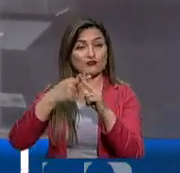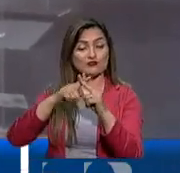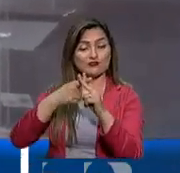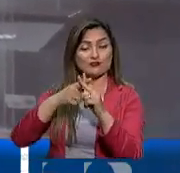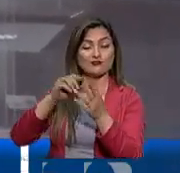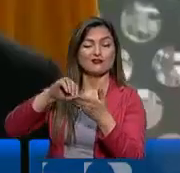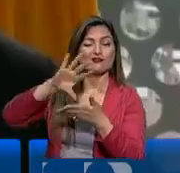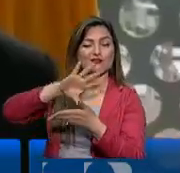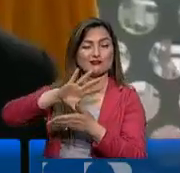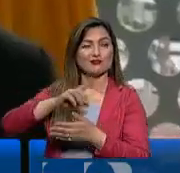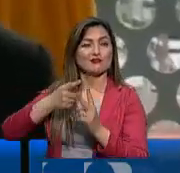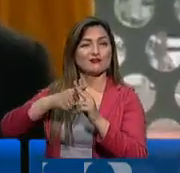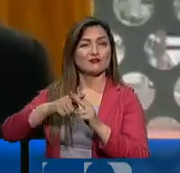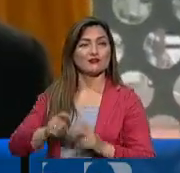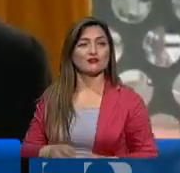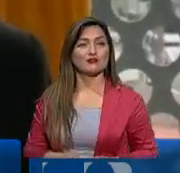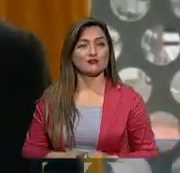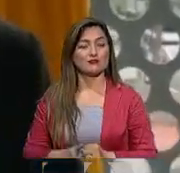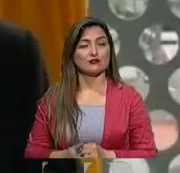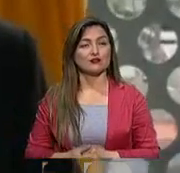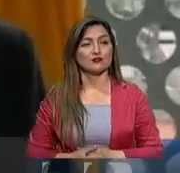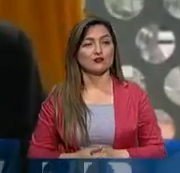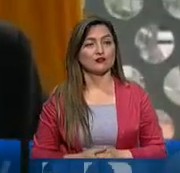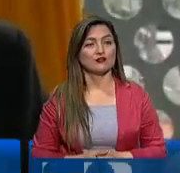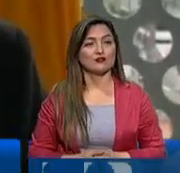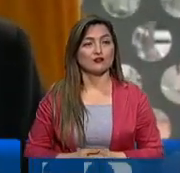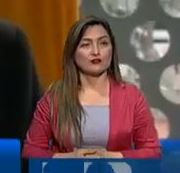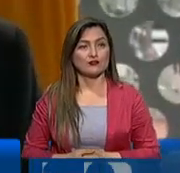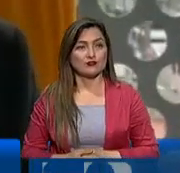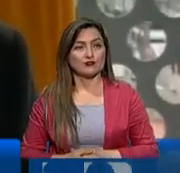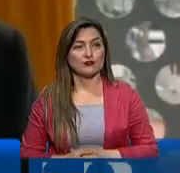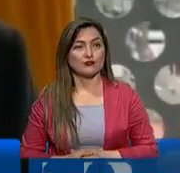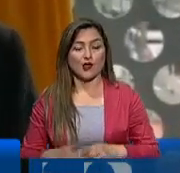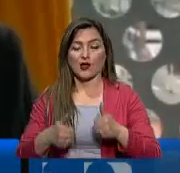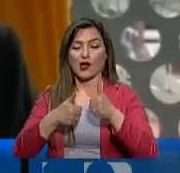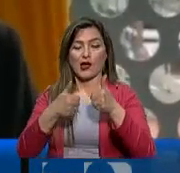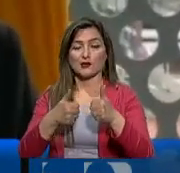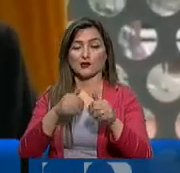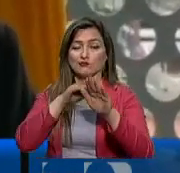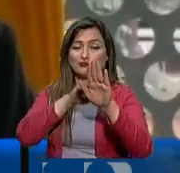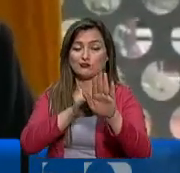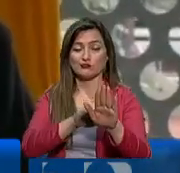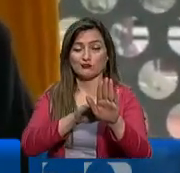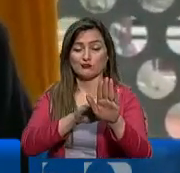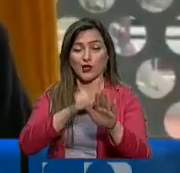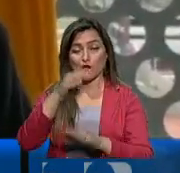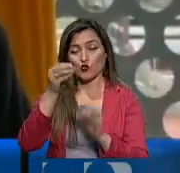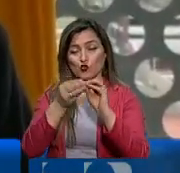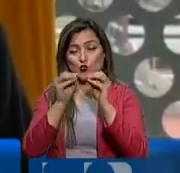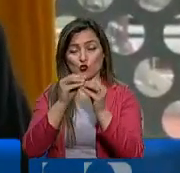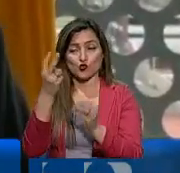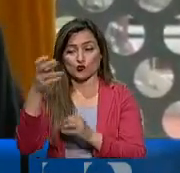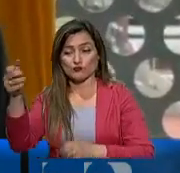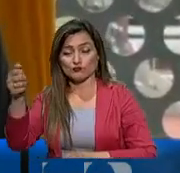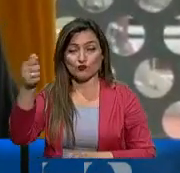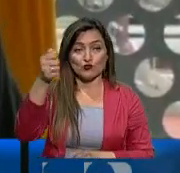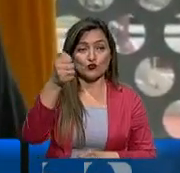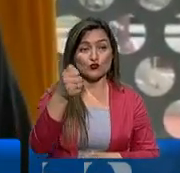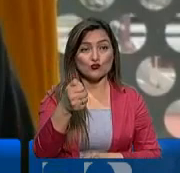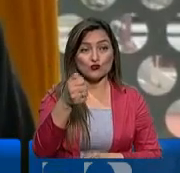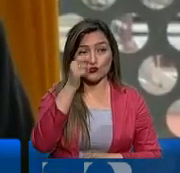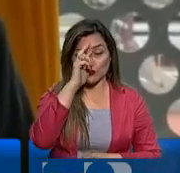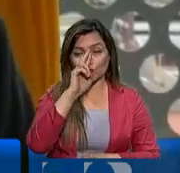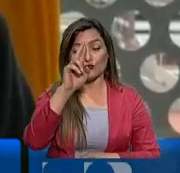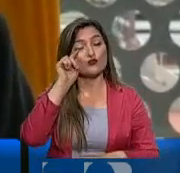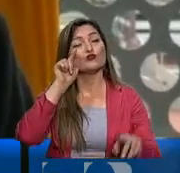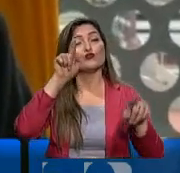inició este periodo. Nosotros mantenemos la postura de que respaldaremos a la candidata que decía la bancada Izquierda Democrática, no solo respetando